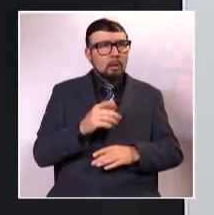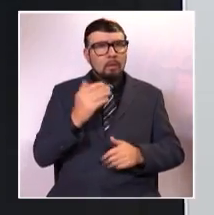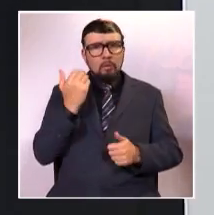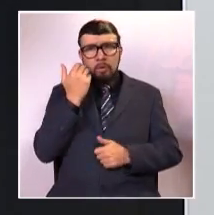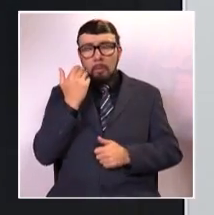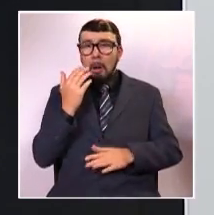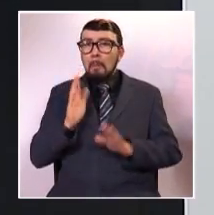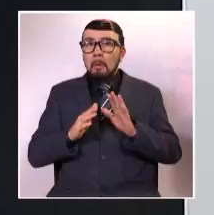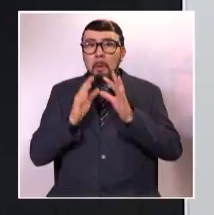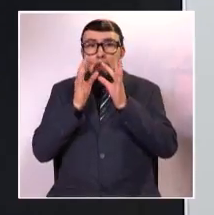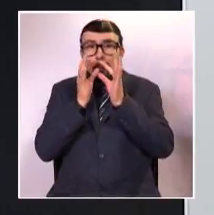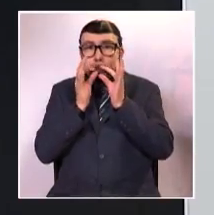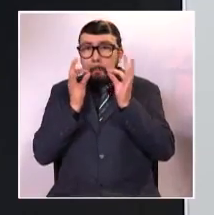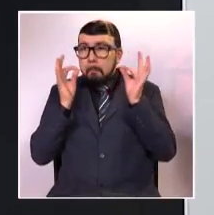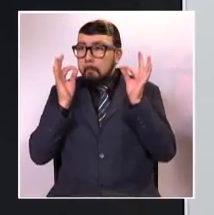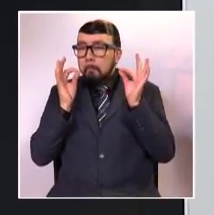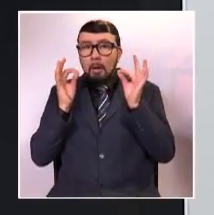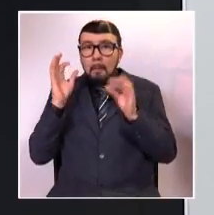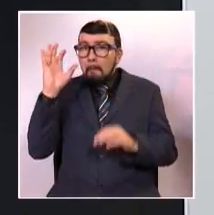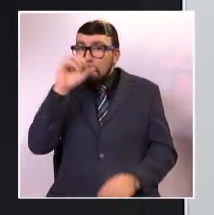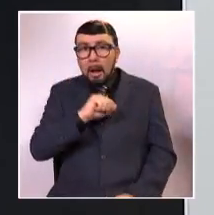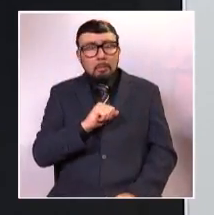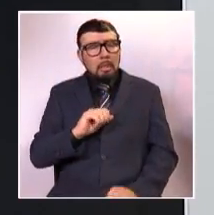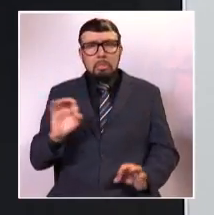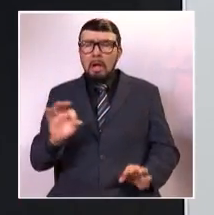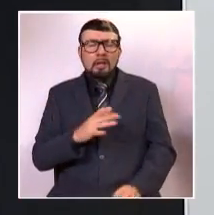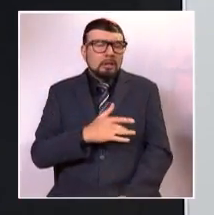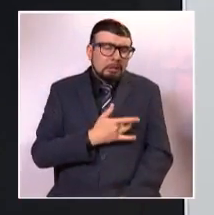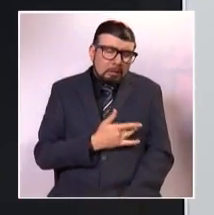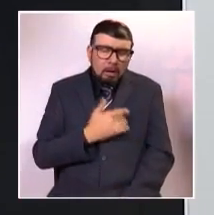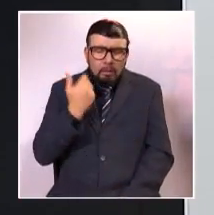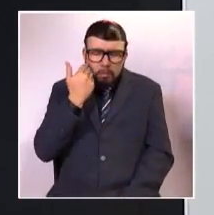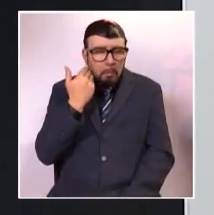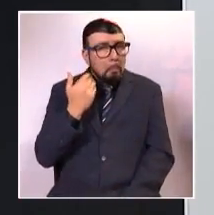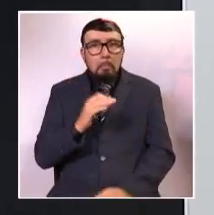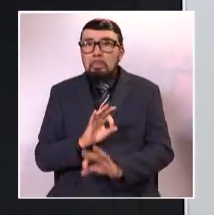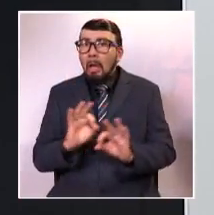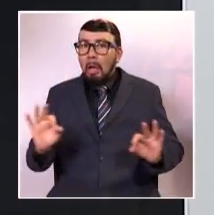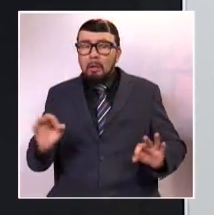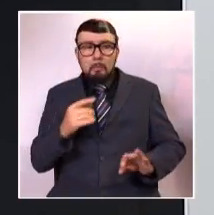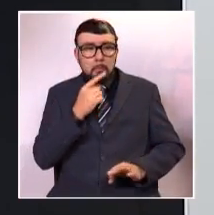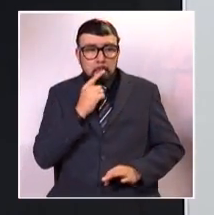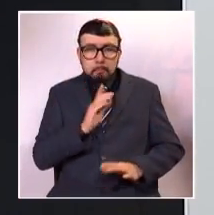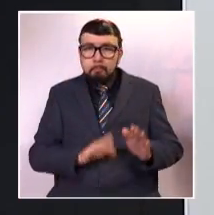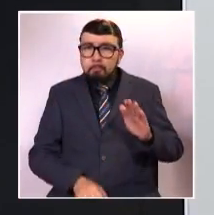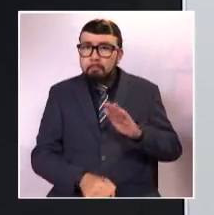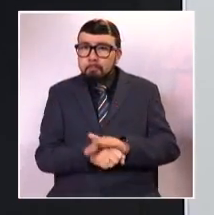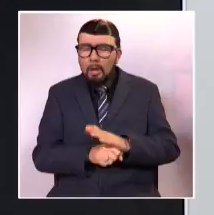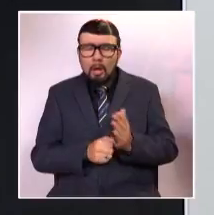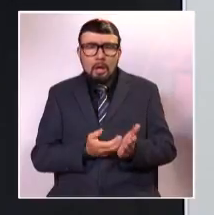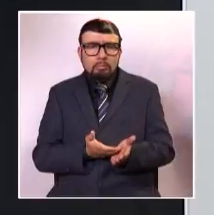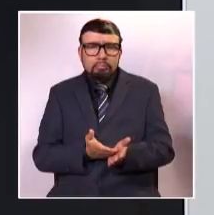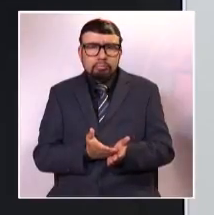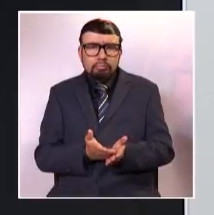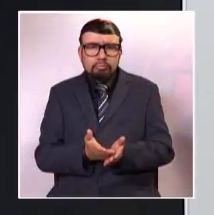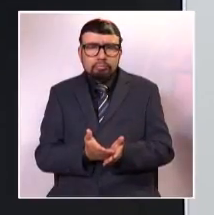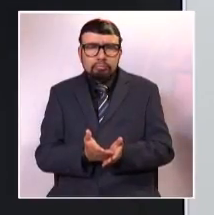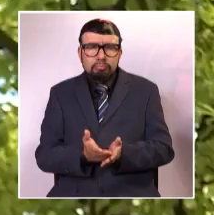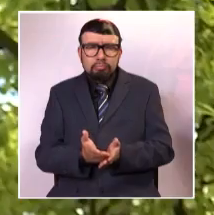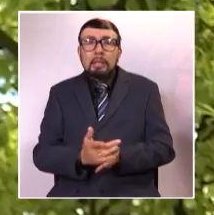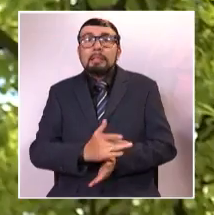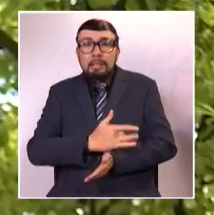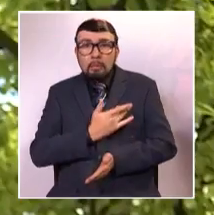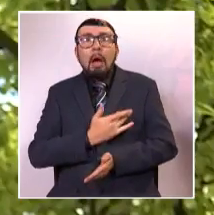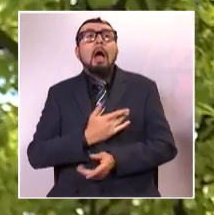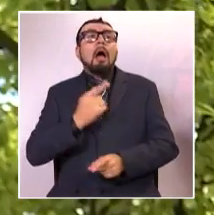enfermedades son silenciosas y realmente no producen síntomas por mucho tiempo hasta que ya han